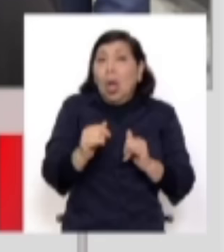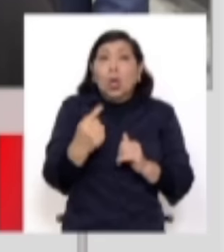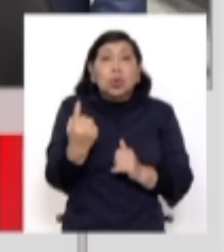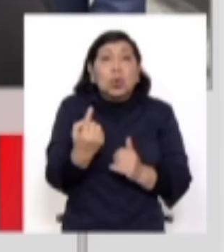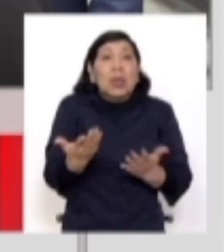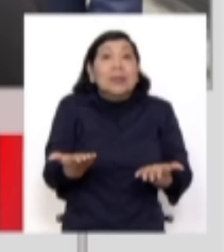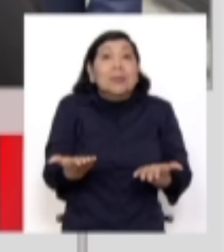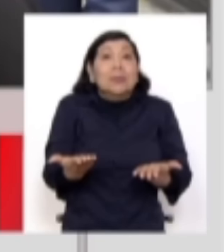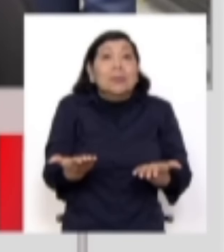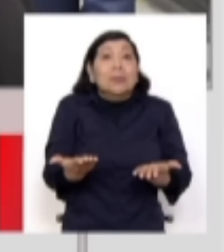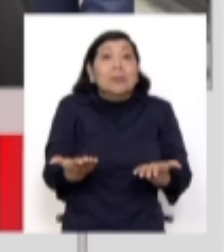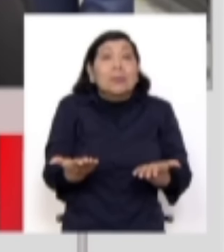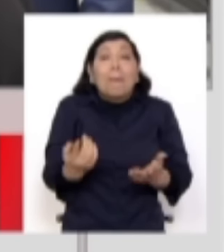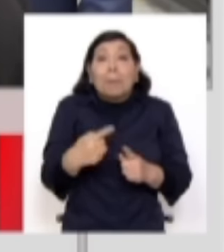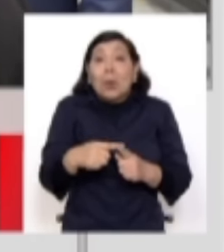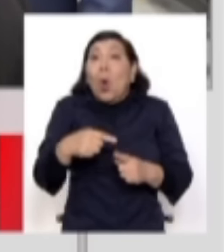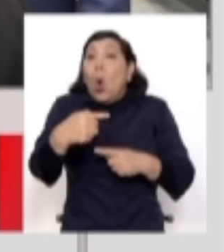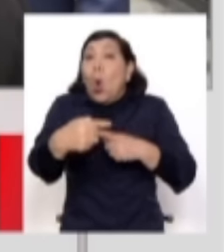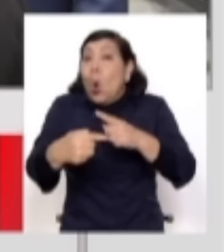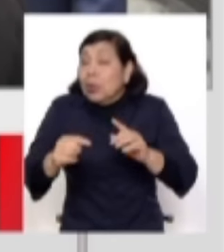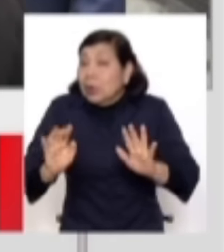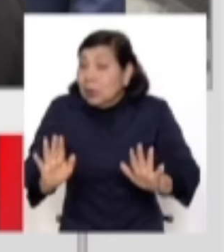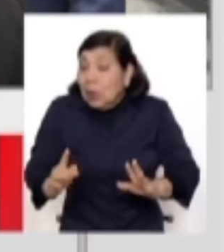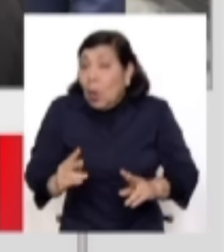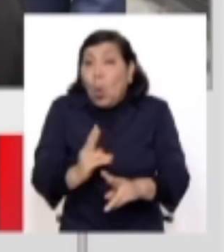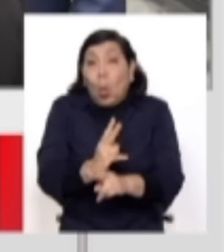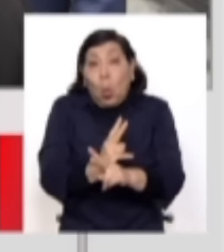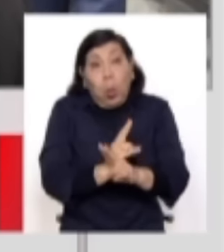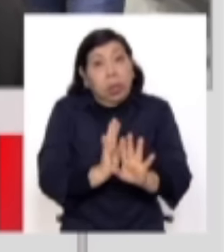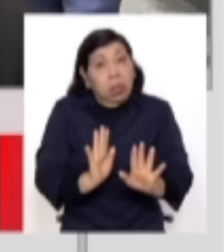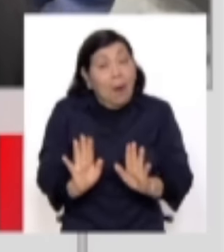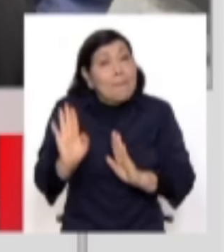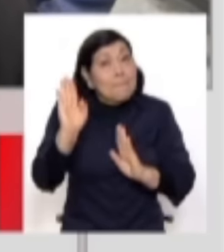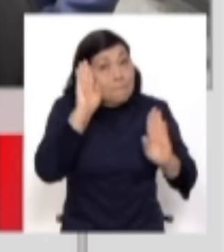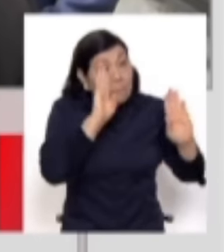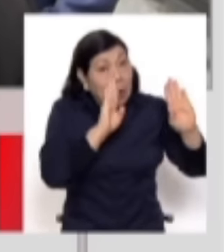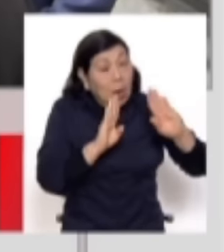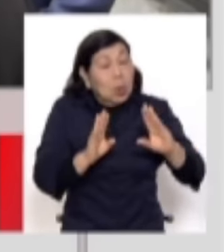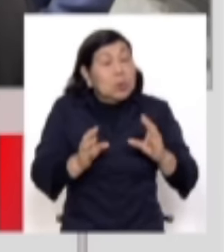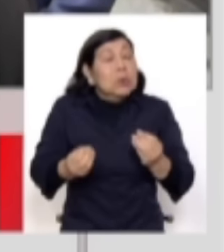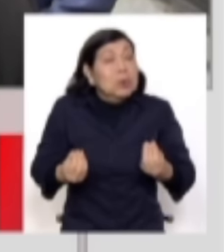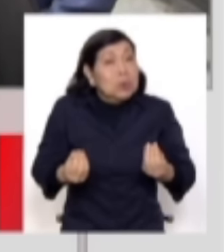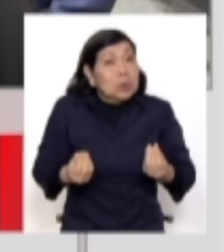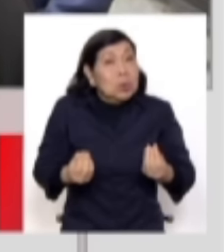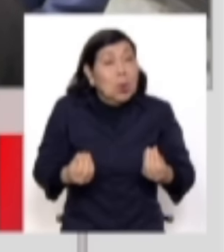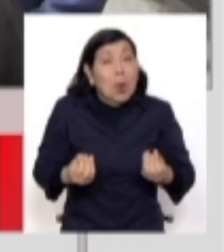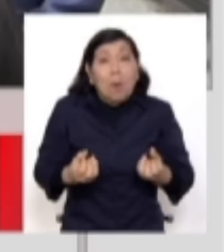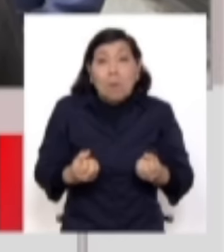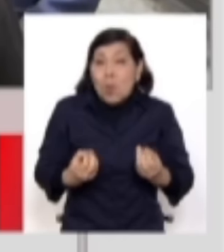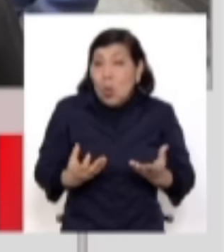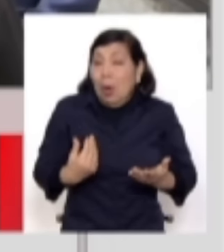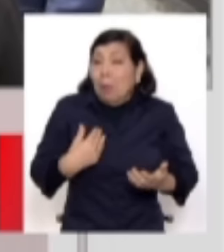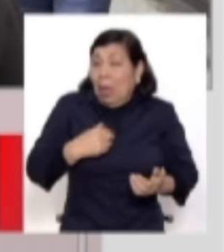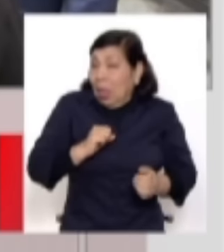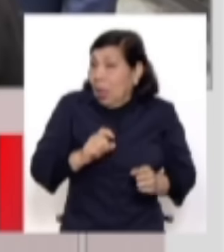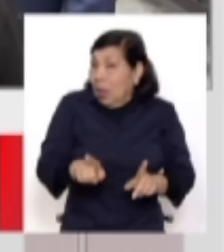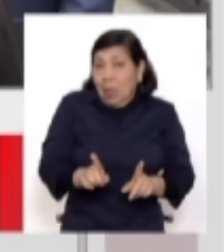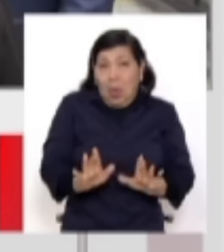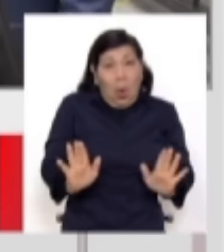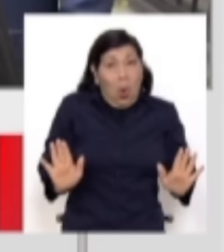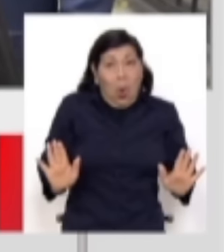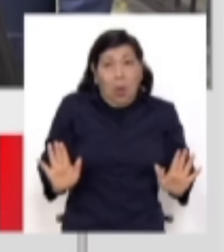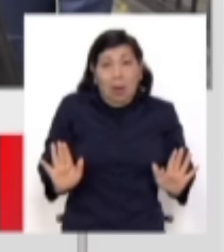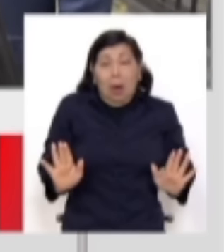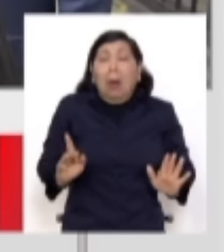solos. Y si ha podido con uno, va a poder con más niños, ¿no? Esa es la preocupación y la manera como se exponen, como mi hijo, ¿no? Se ha